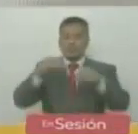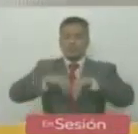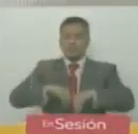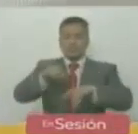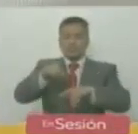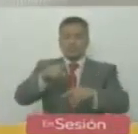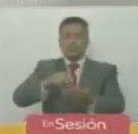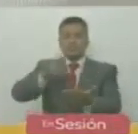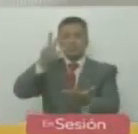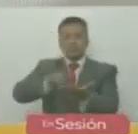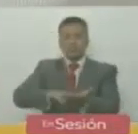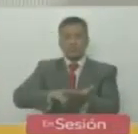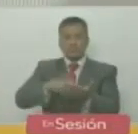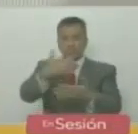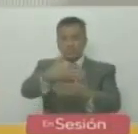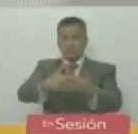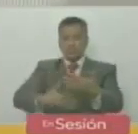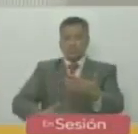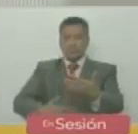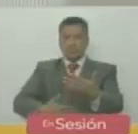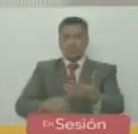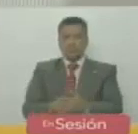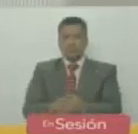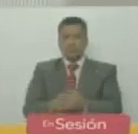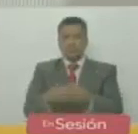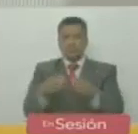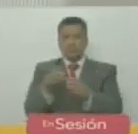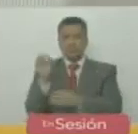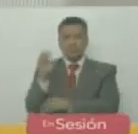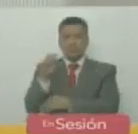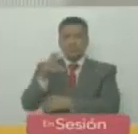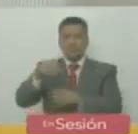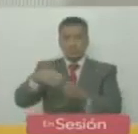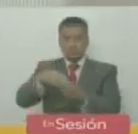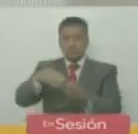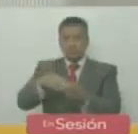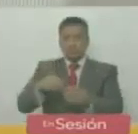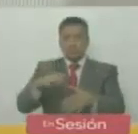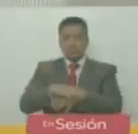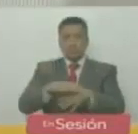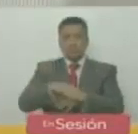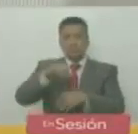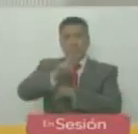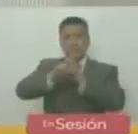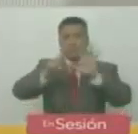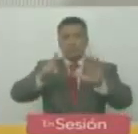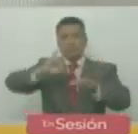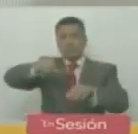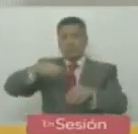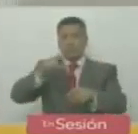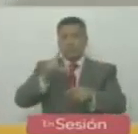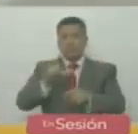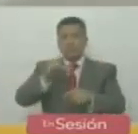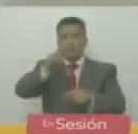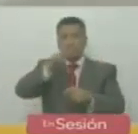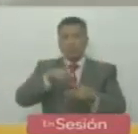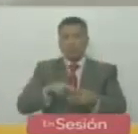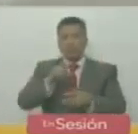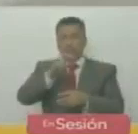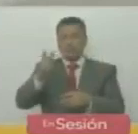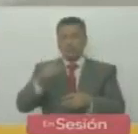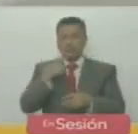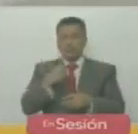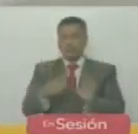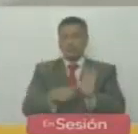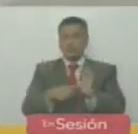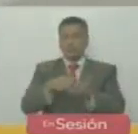con aprobar el acta de la sesión ordinaria del martes 26 de julio de 2022, sírvanse